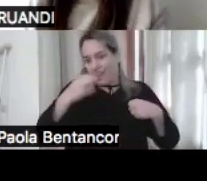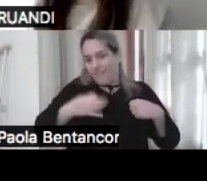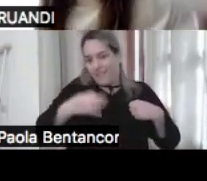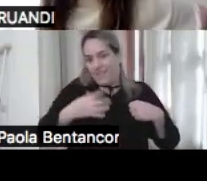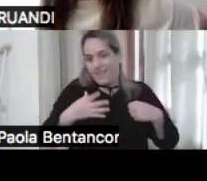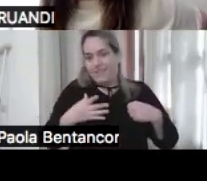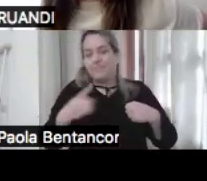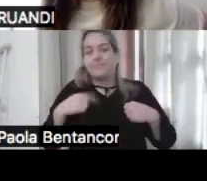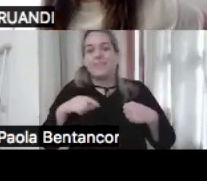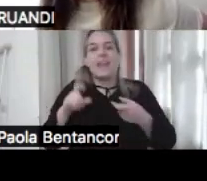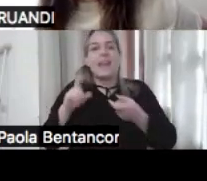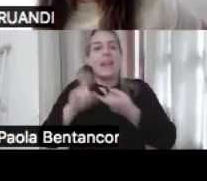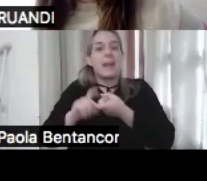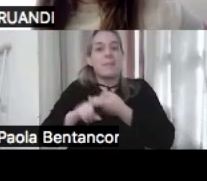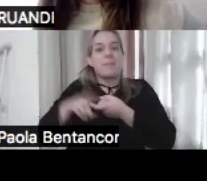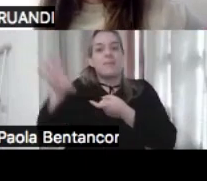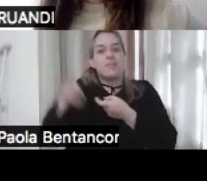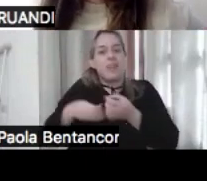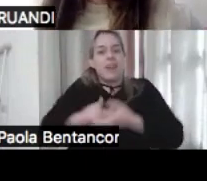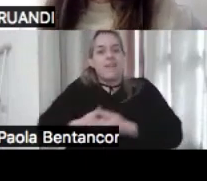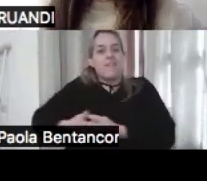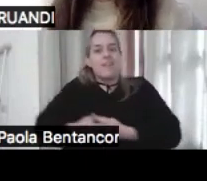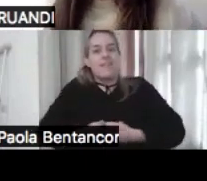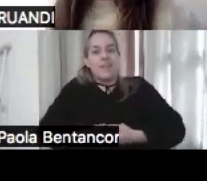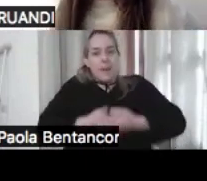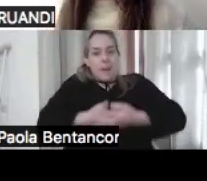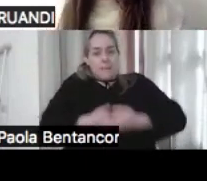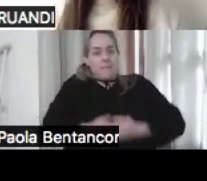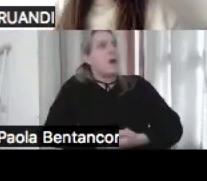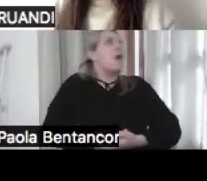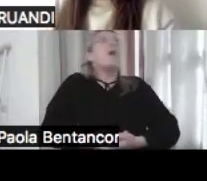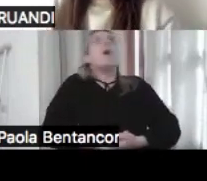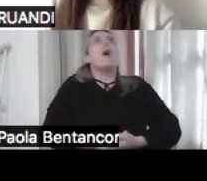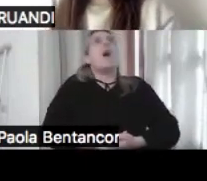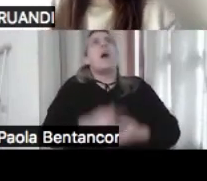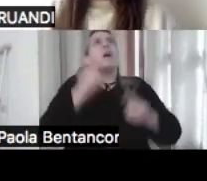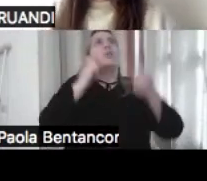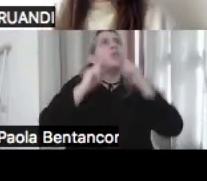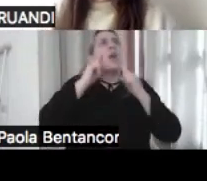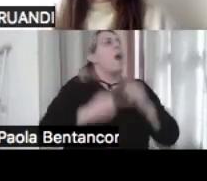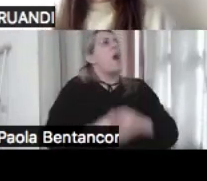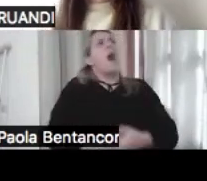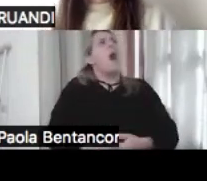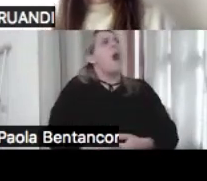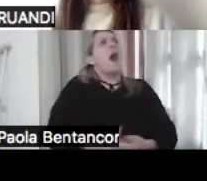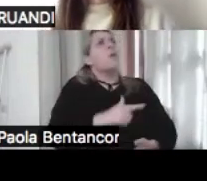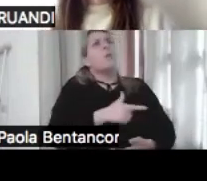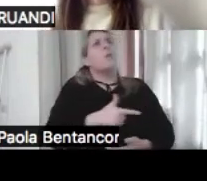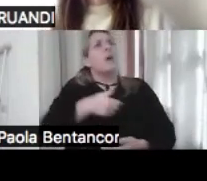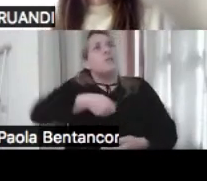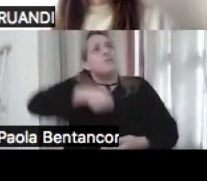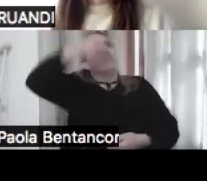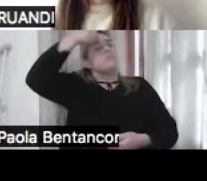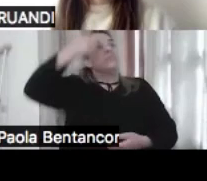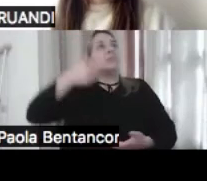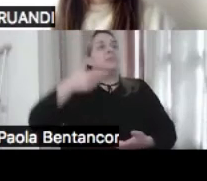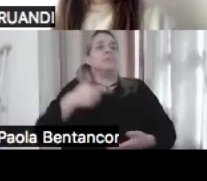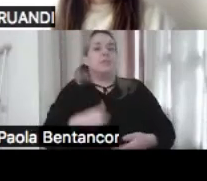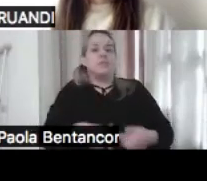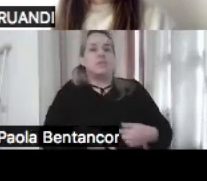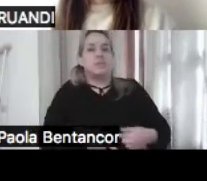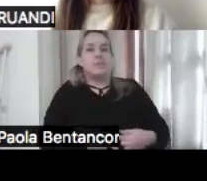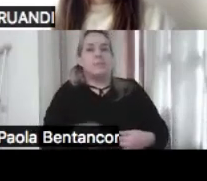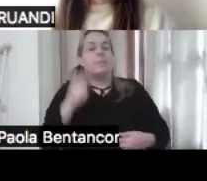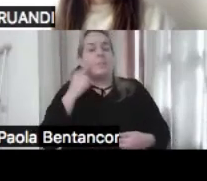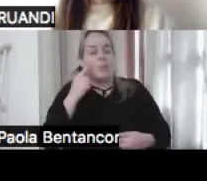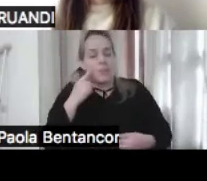nena, apoyaba a la nena y la nena lloraba porque empezaba a hociquear buscando y no encontraba porque estaba la remera y el marido se la bajaba. Entonces probaron de